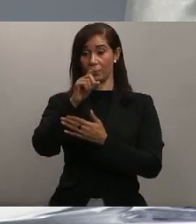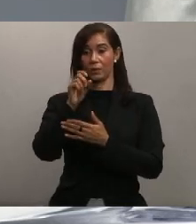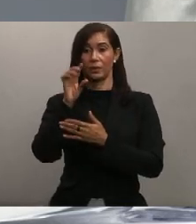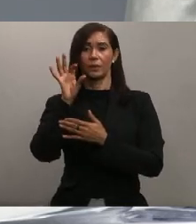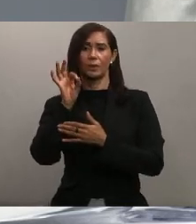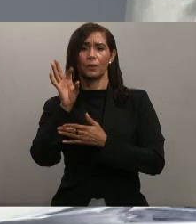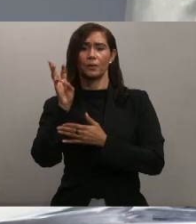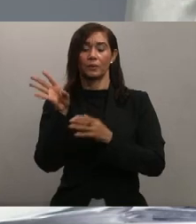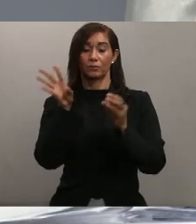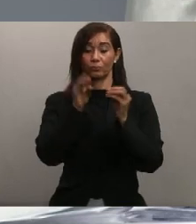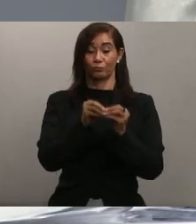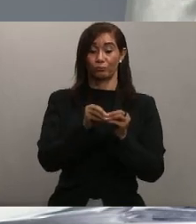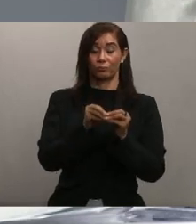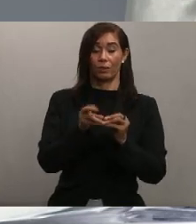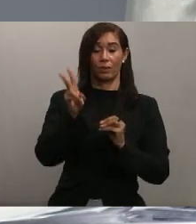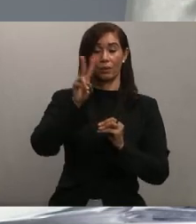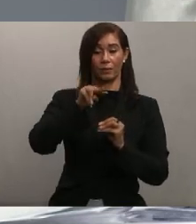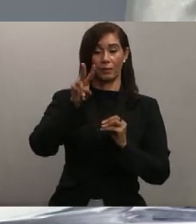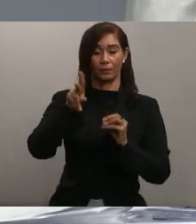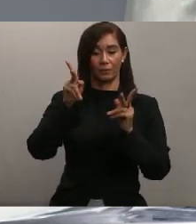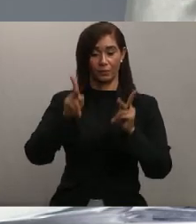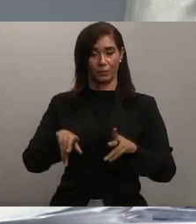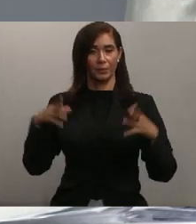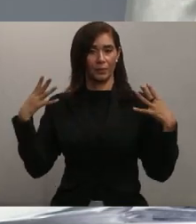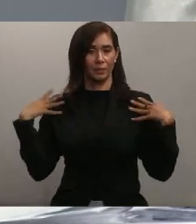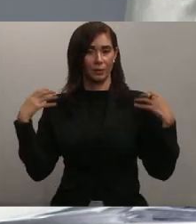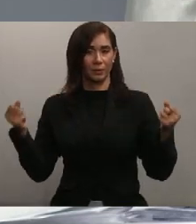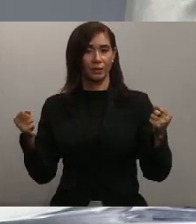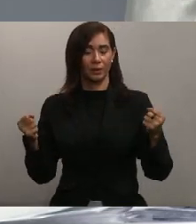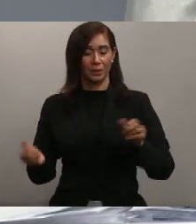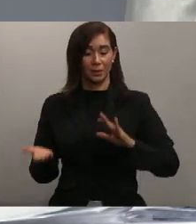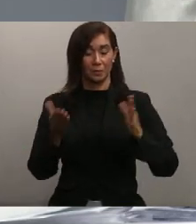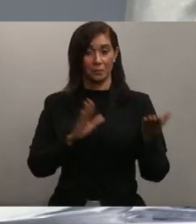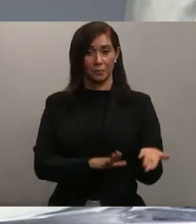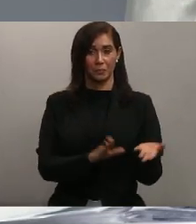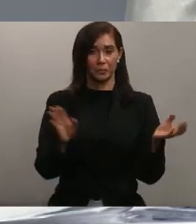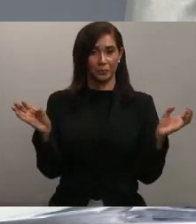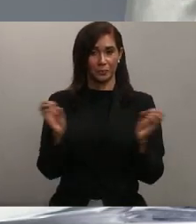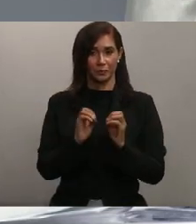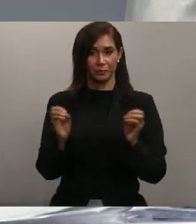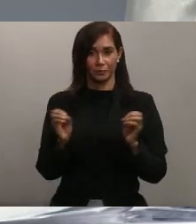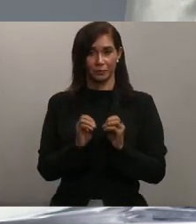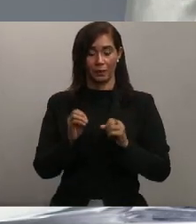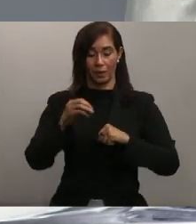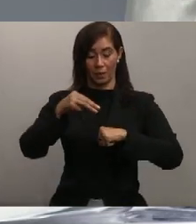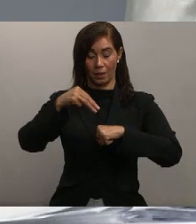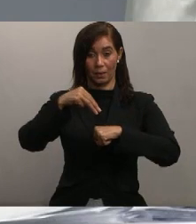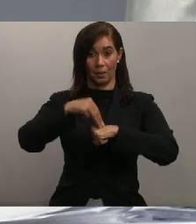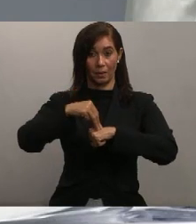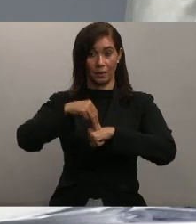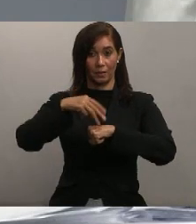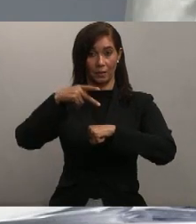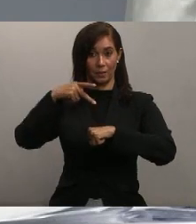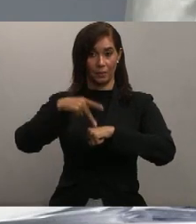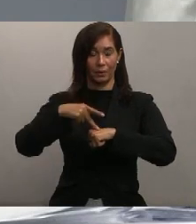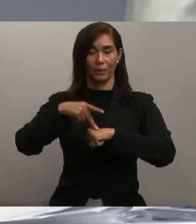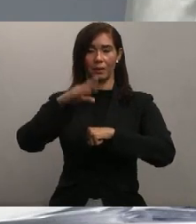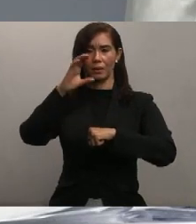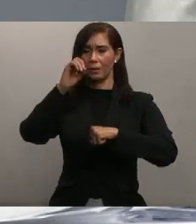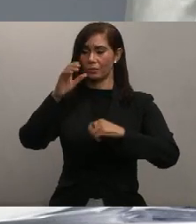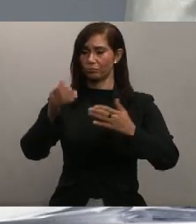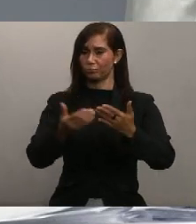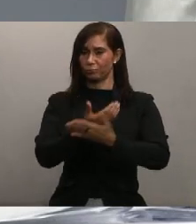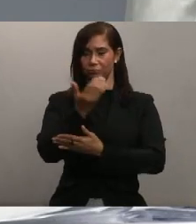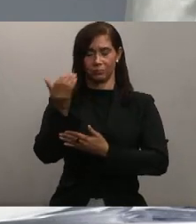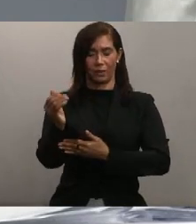acumulados, 22 recuperados, 0 fallecimientos. Monte Plata, 0 casos